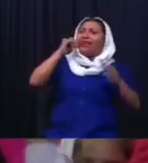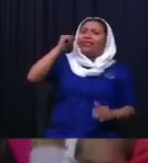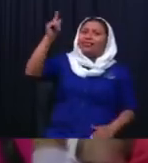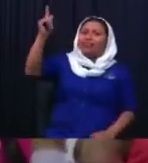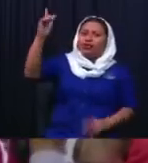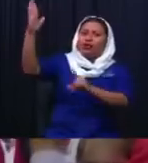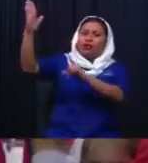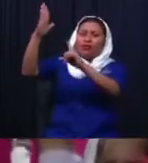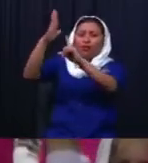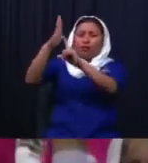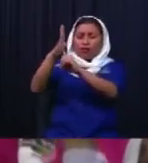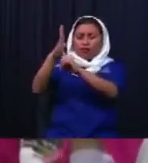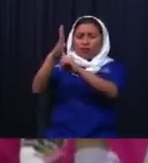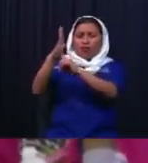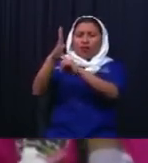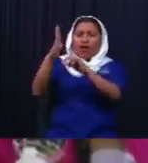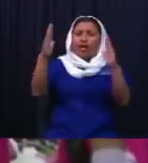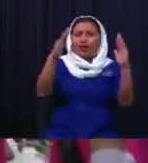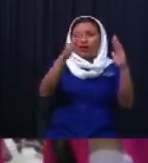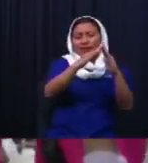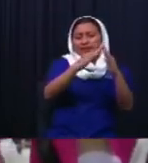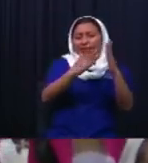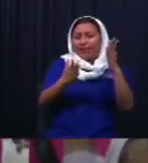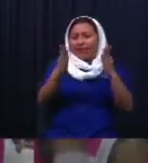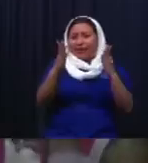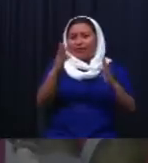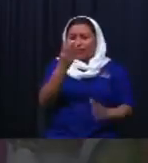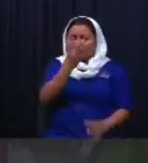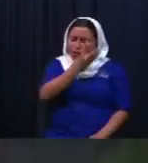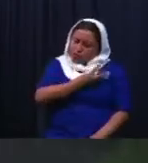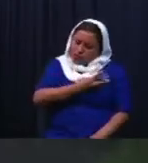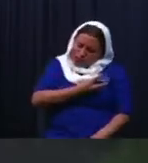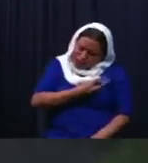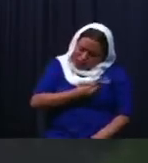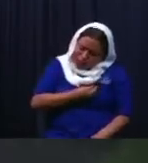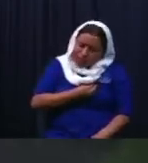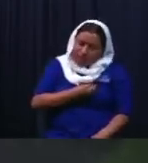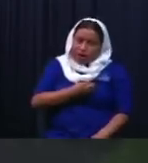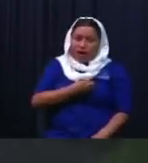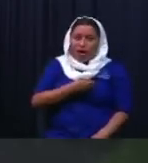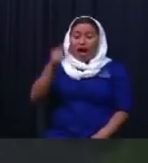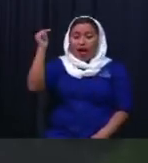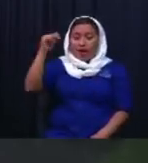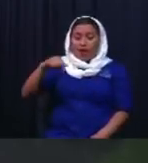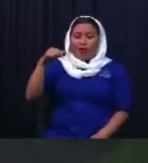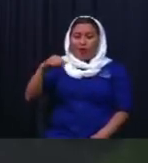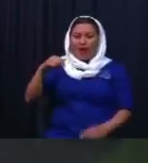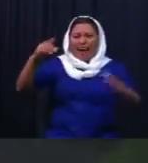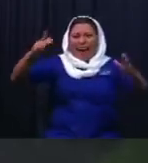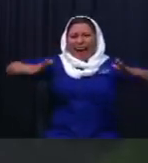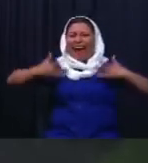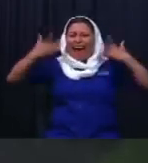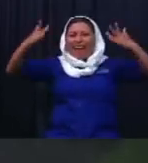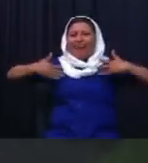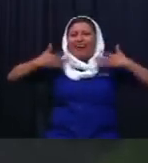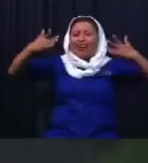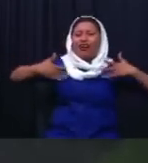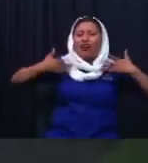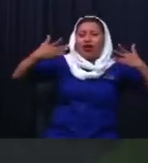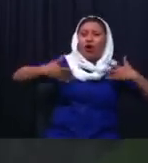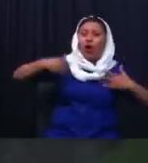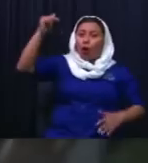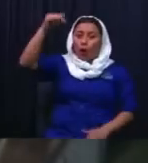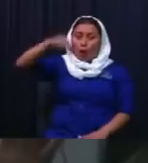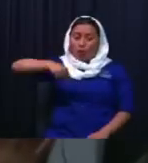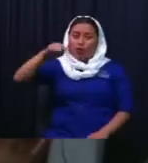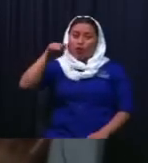Pensaste que había tristeza en tu casa, van a haber gritos de júbilo. Lo vas a ver, no a futuro,